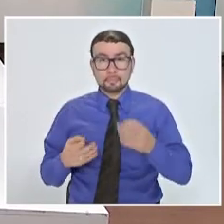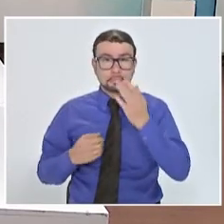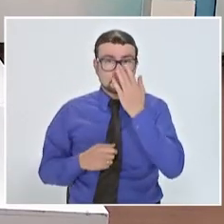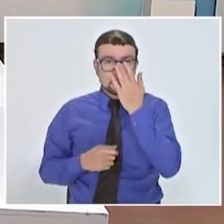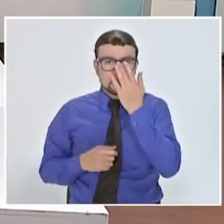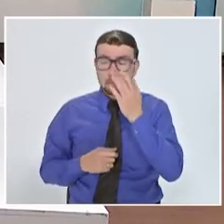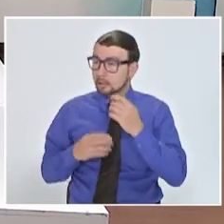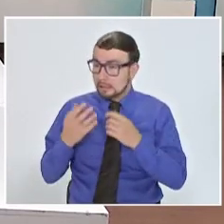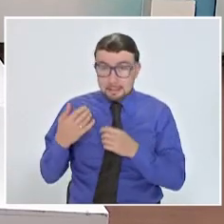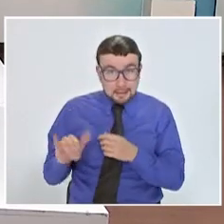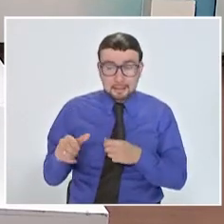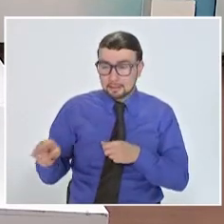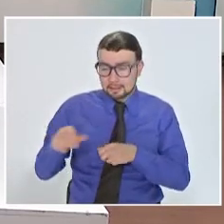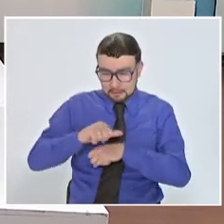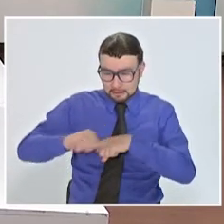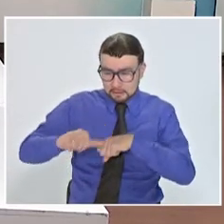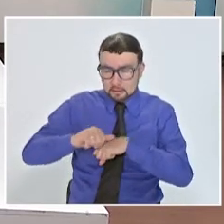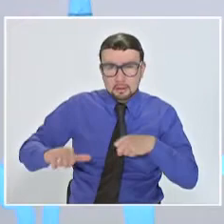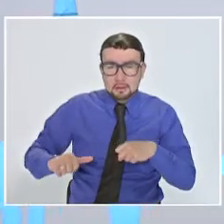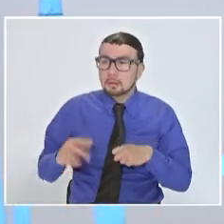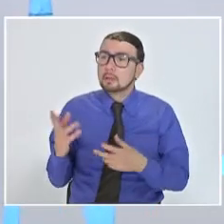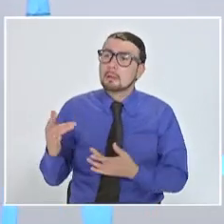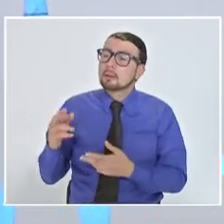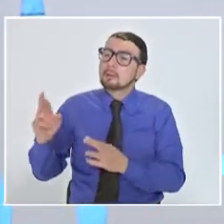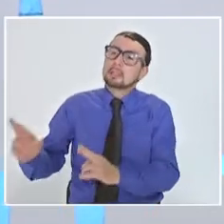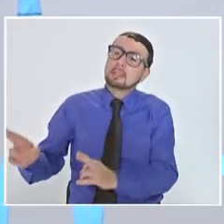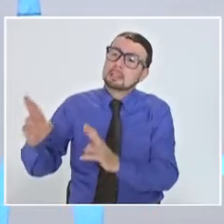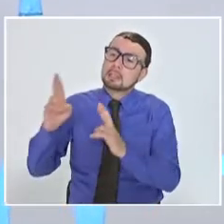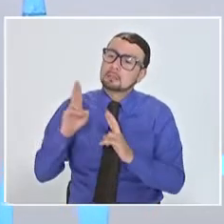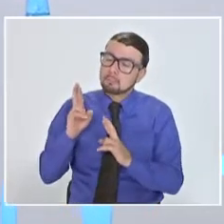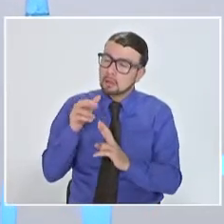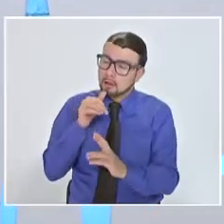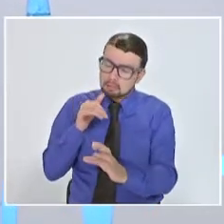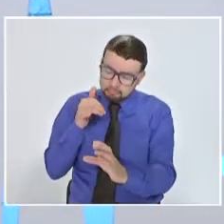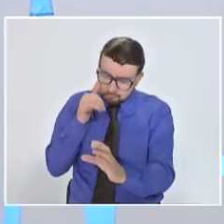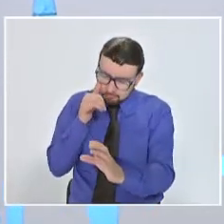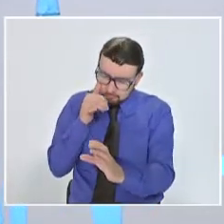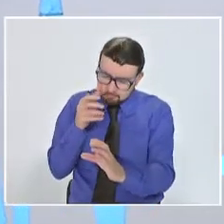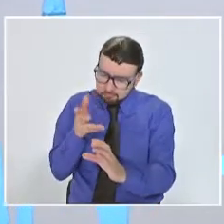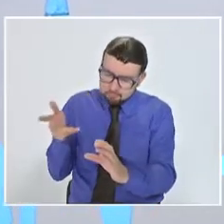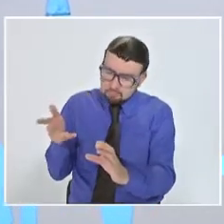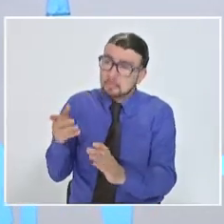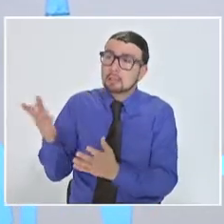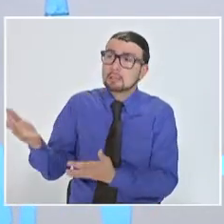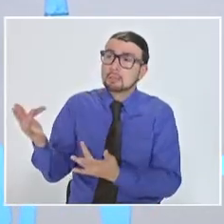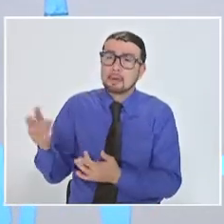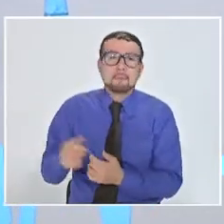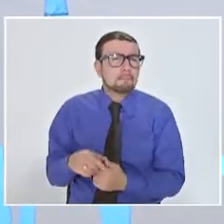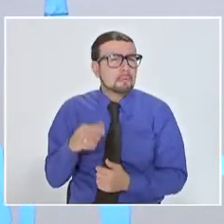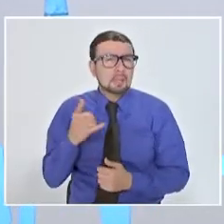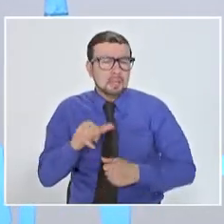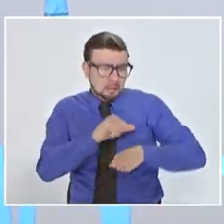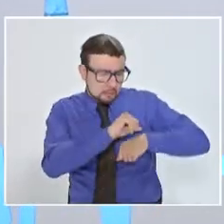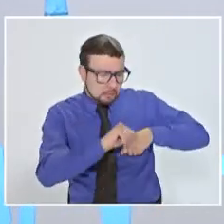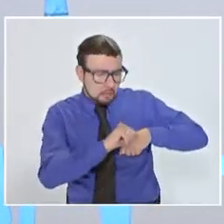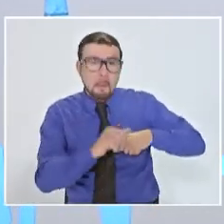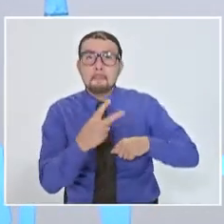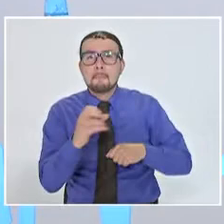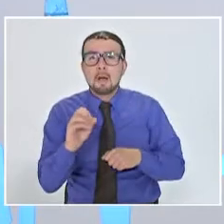de haber hecho esta cirugía, vamos a esperar el reporte de la patología y si Dios quiere nos va a dar, esto es una cirugía que dura 20 o 30